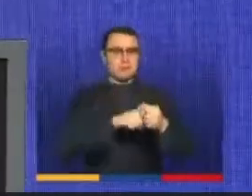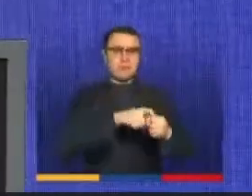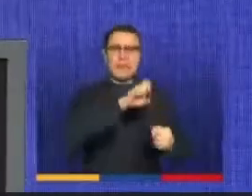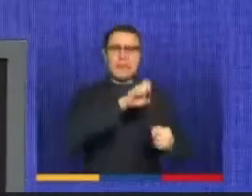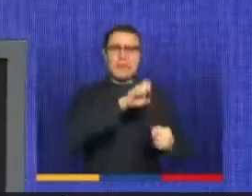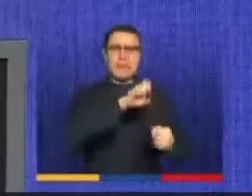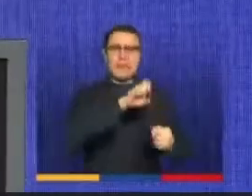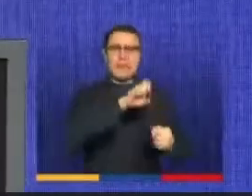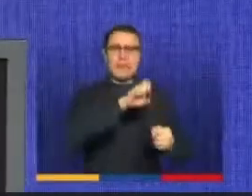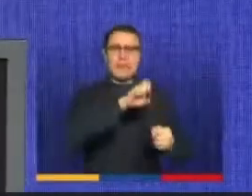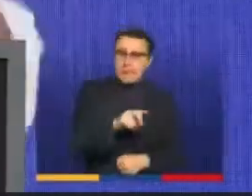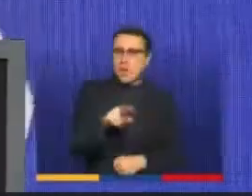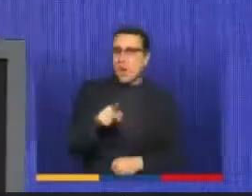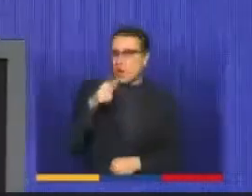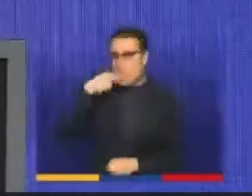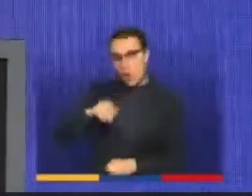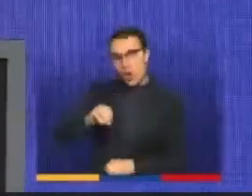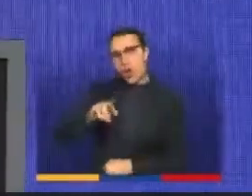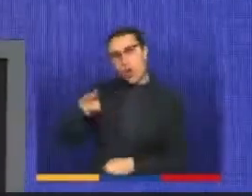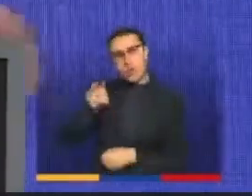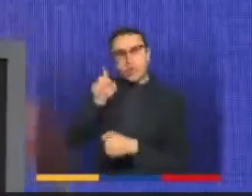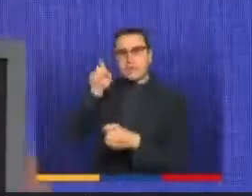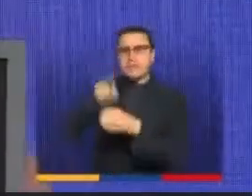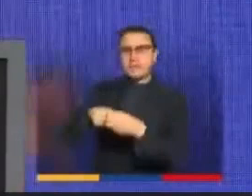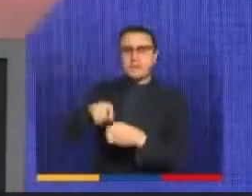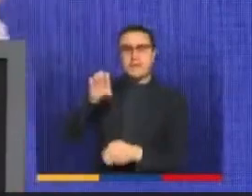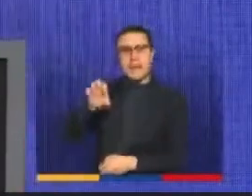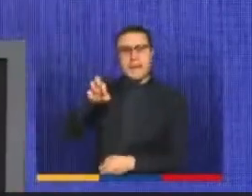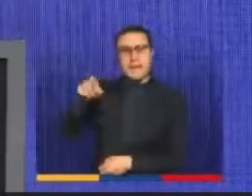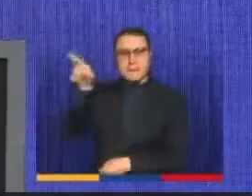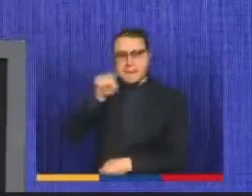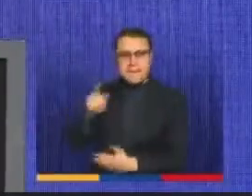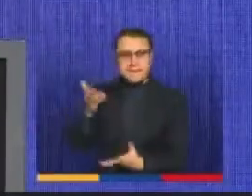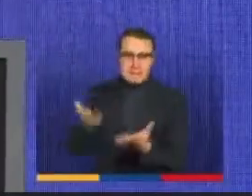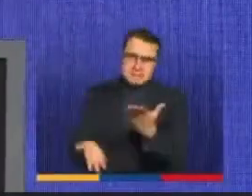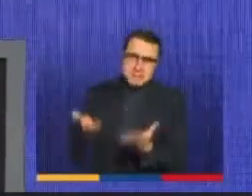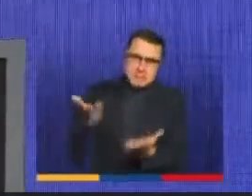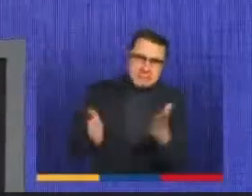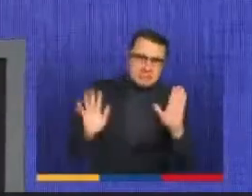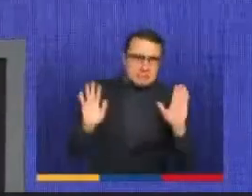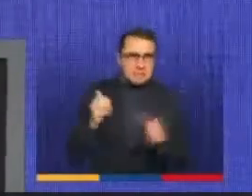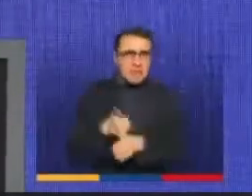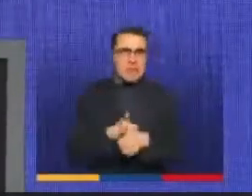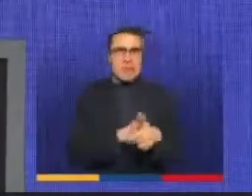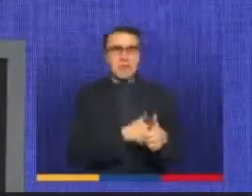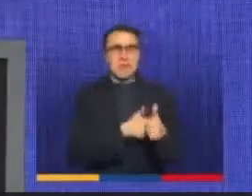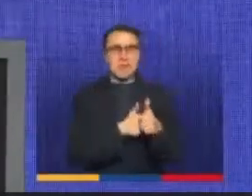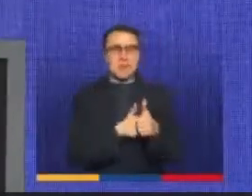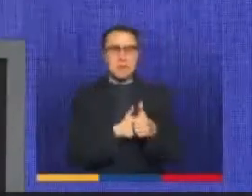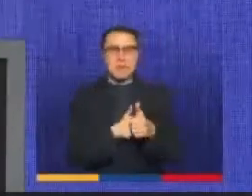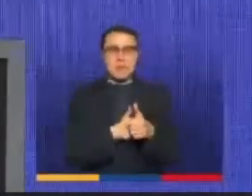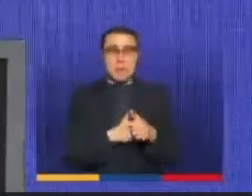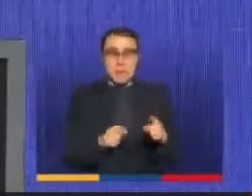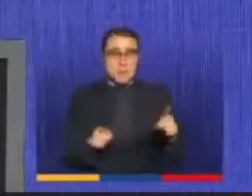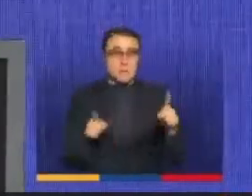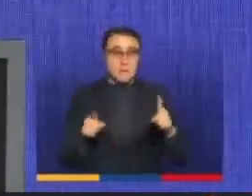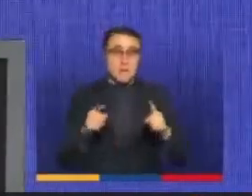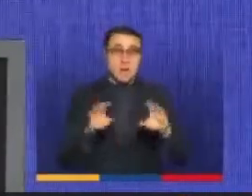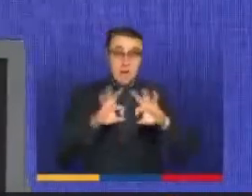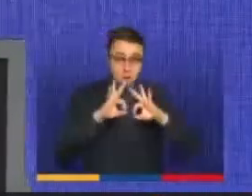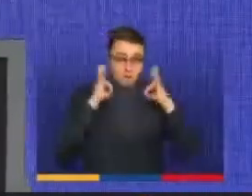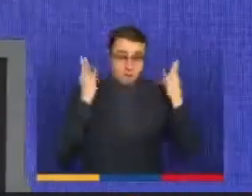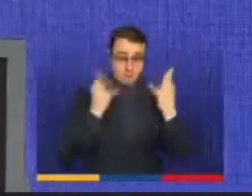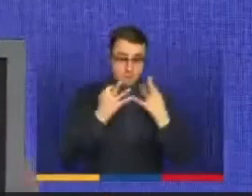y otro hijo a otra EPS, y el, dependiendo cómo les va. Y entonces no hay una salud